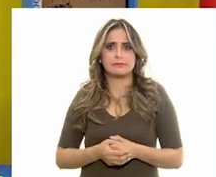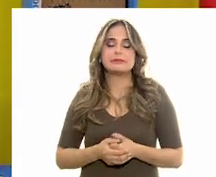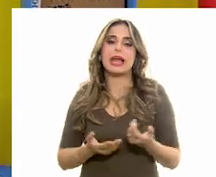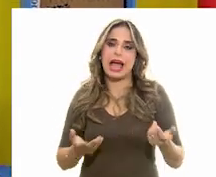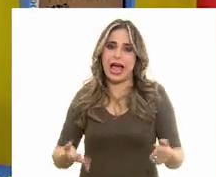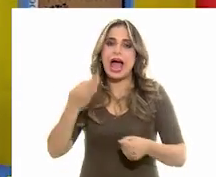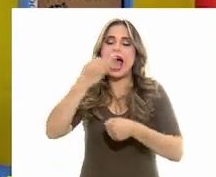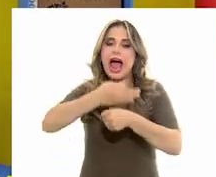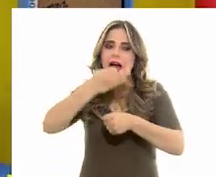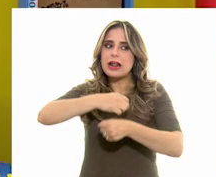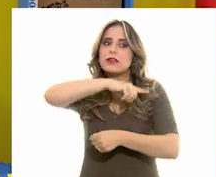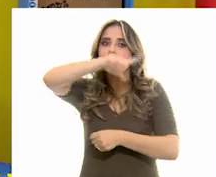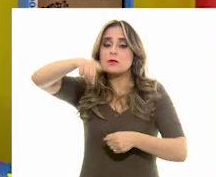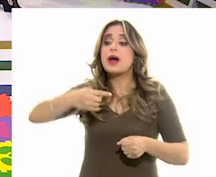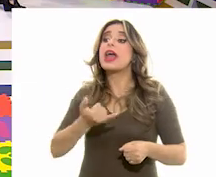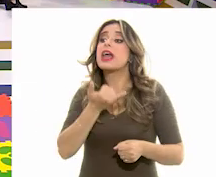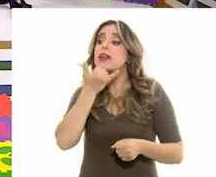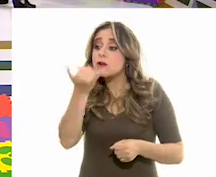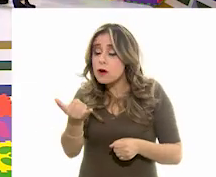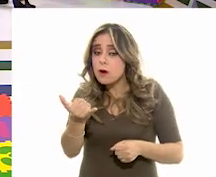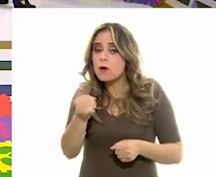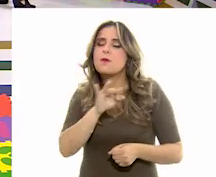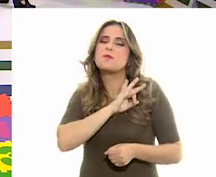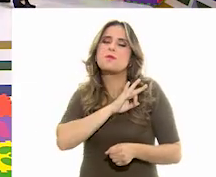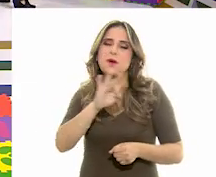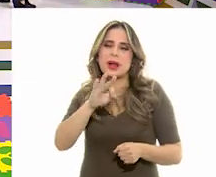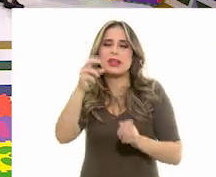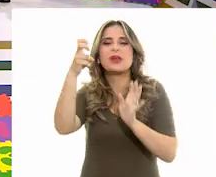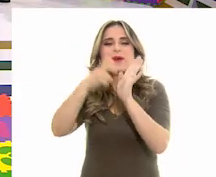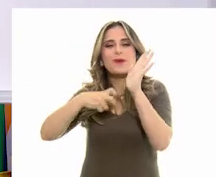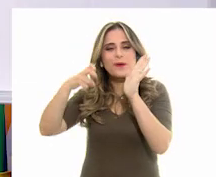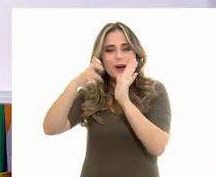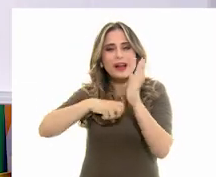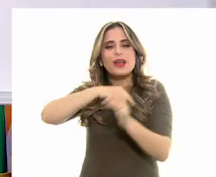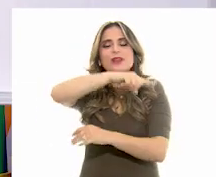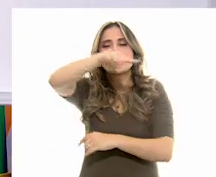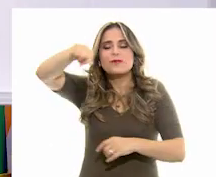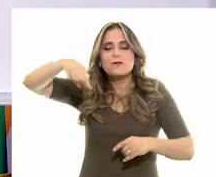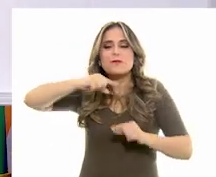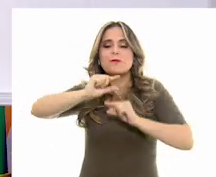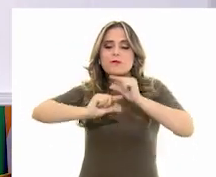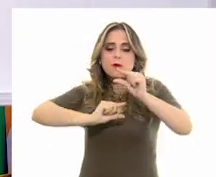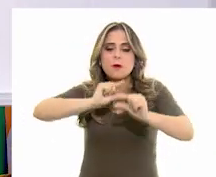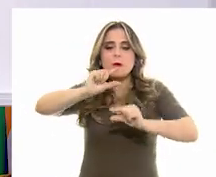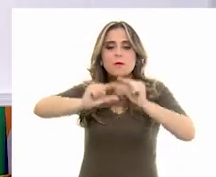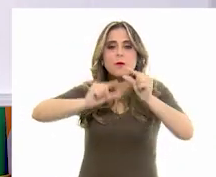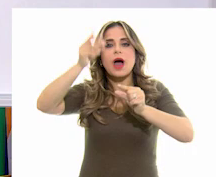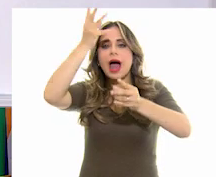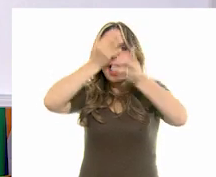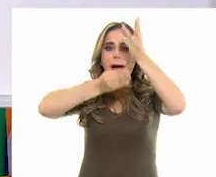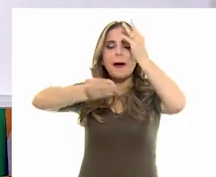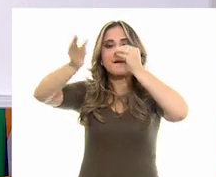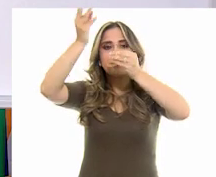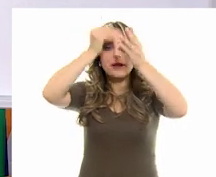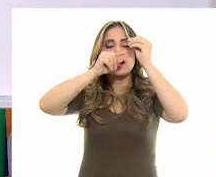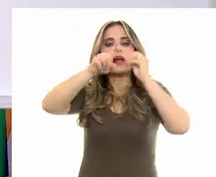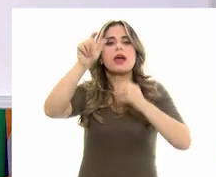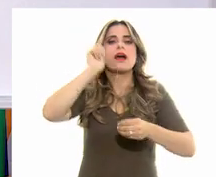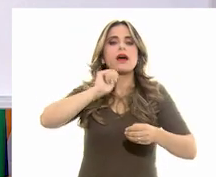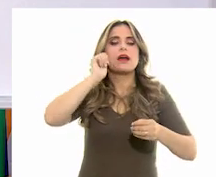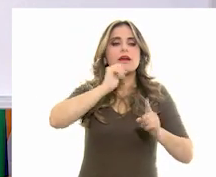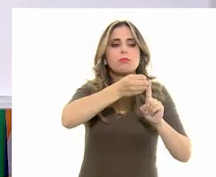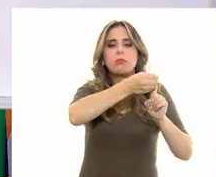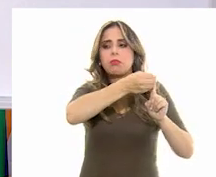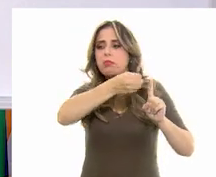proceso. Exacto. Y entonces, por lo regular, siempre hacemos esto, ¿no? Cuando estamos en